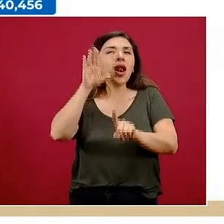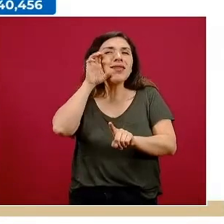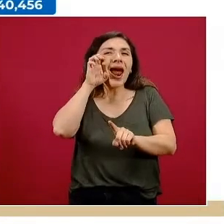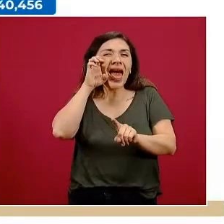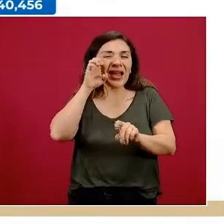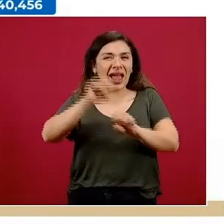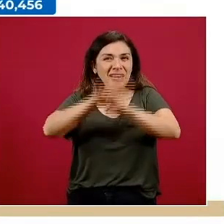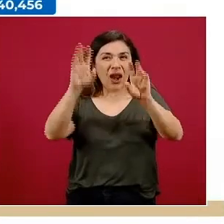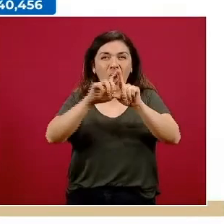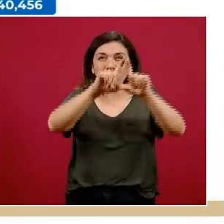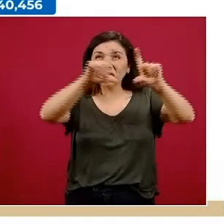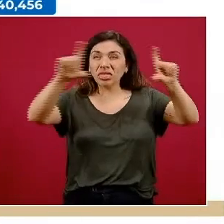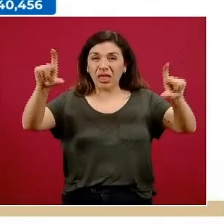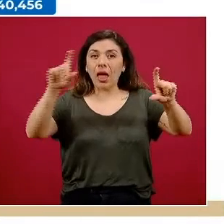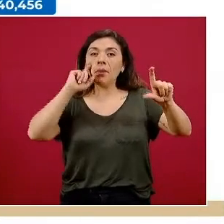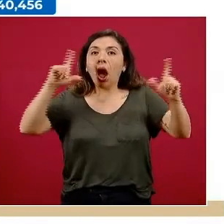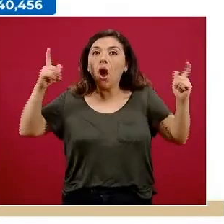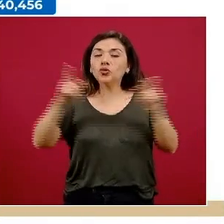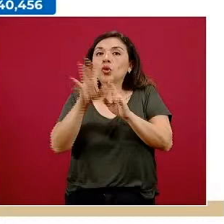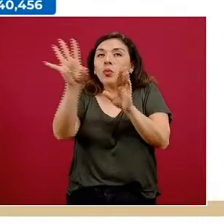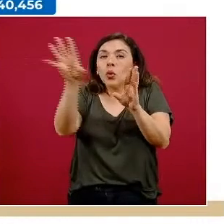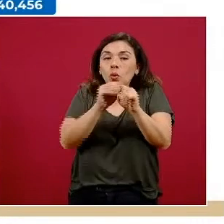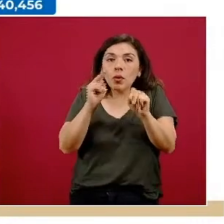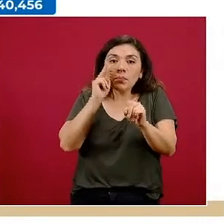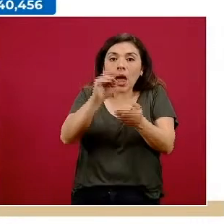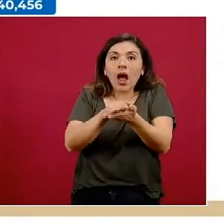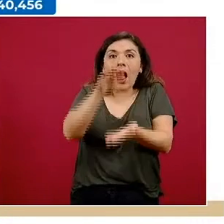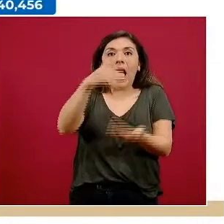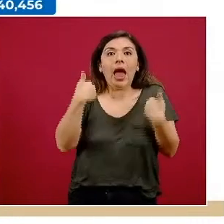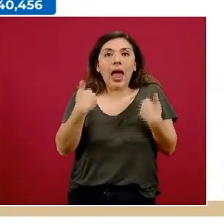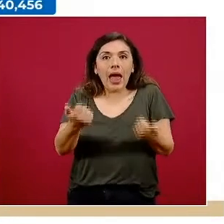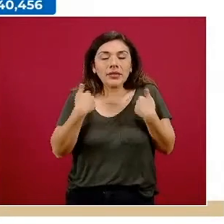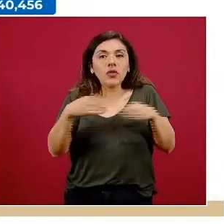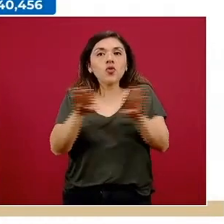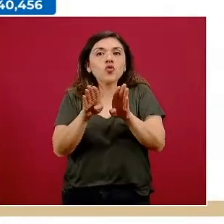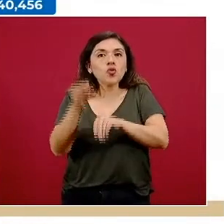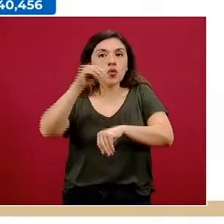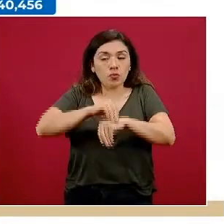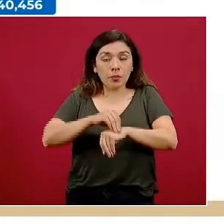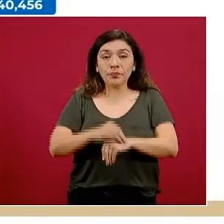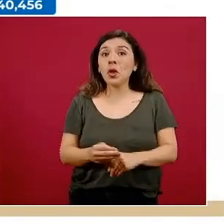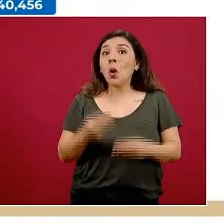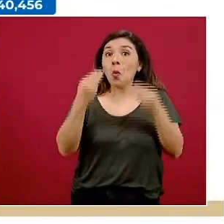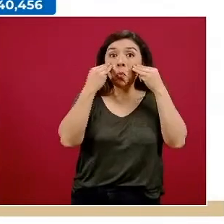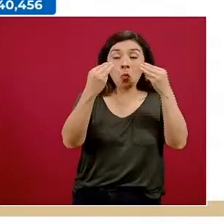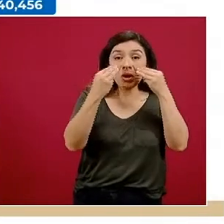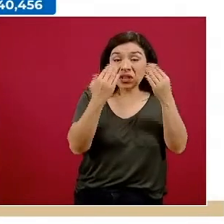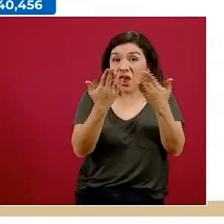epidemiológicas para ver en su momento cómo se han comportado. Sin muestra, ya decíamos,